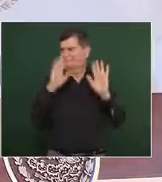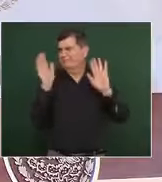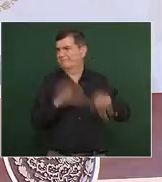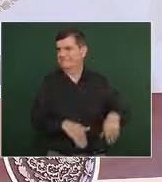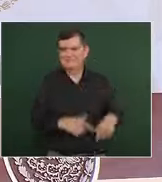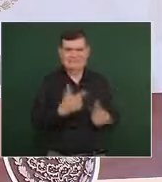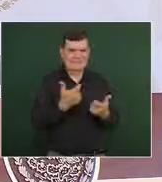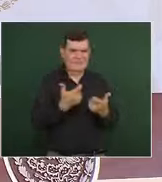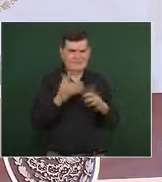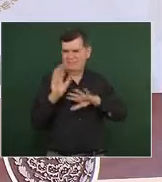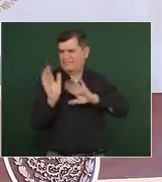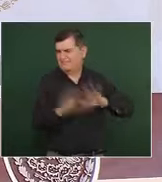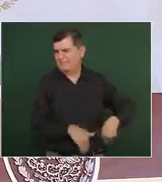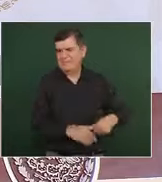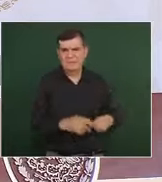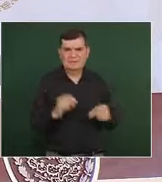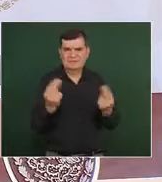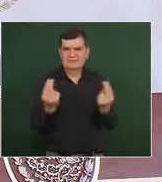ni el dinero,